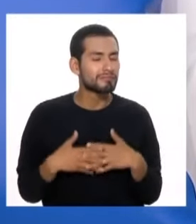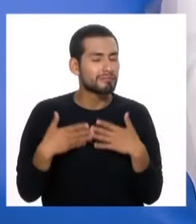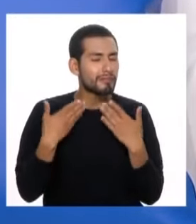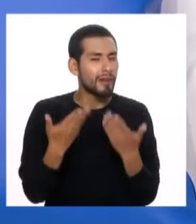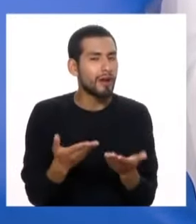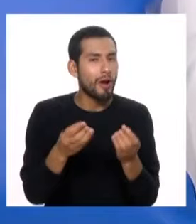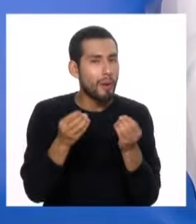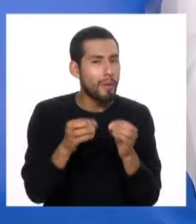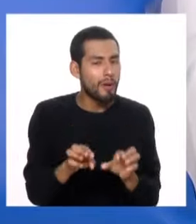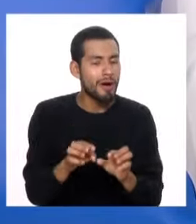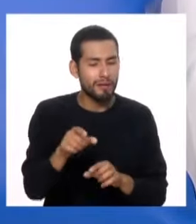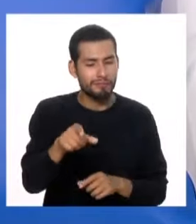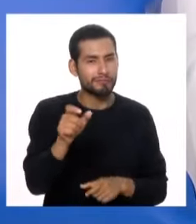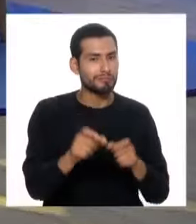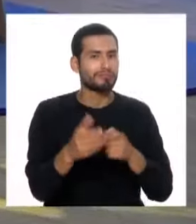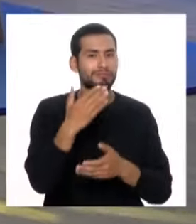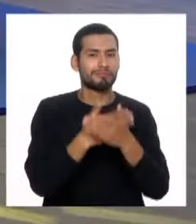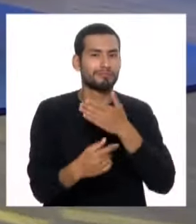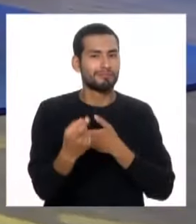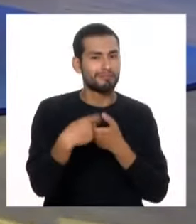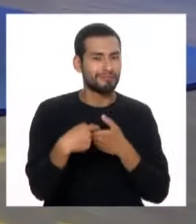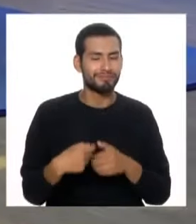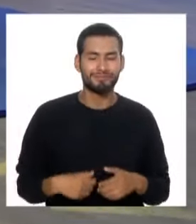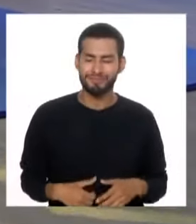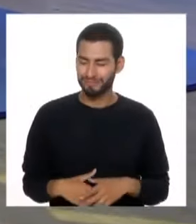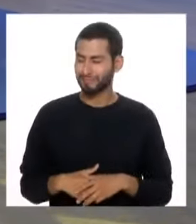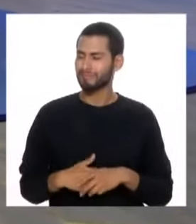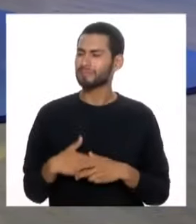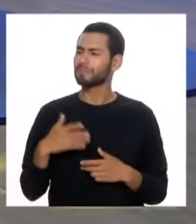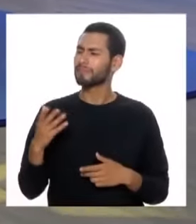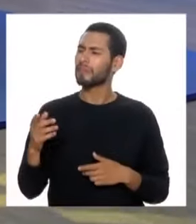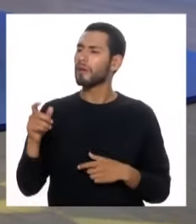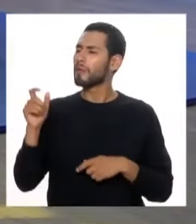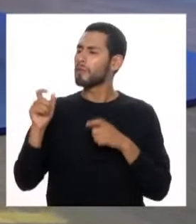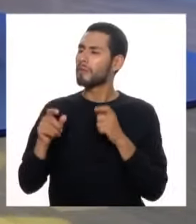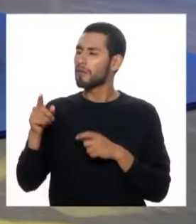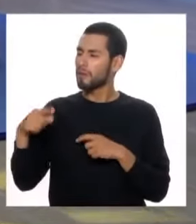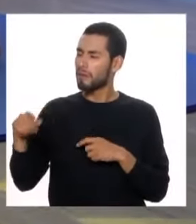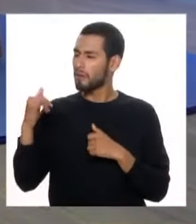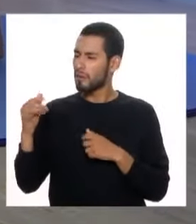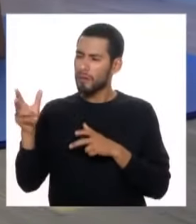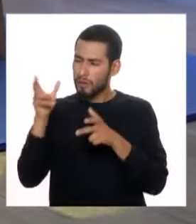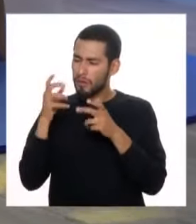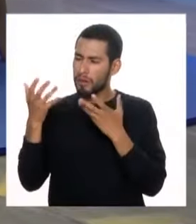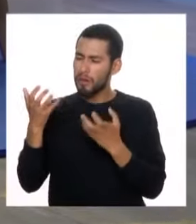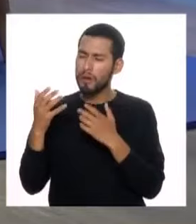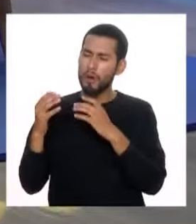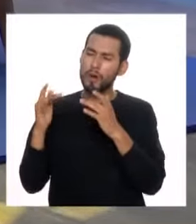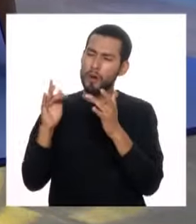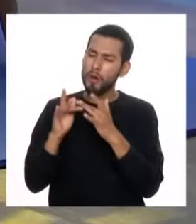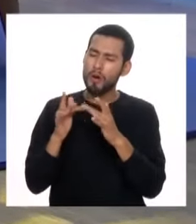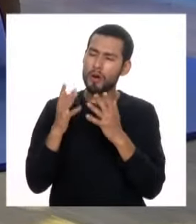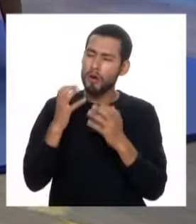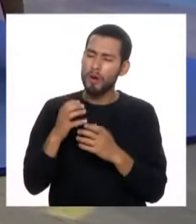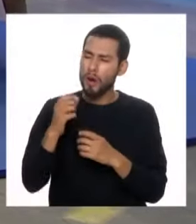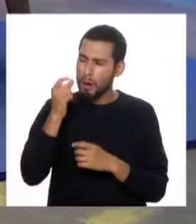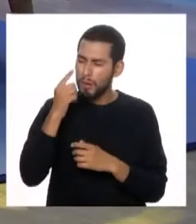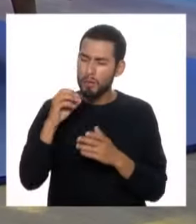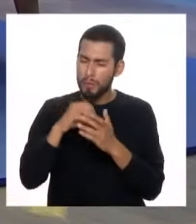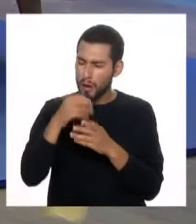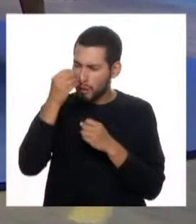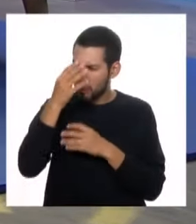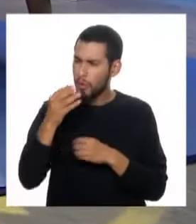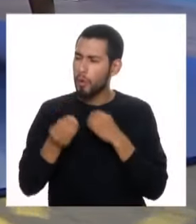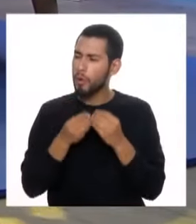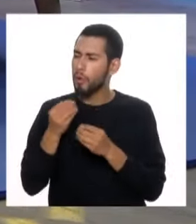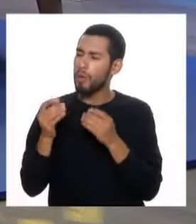esa oportunidad, como siempre decimos, ¿no? Y doctor, para las personas que de repente nos están escuchando y se quieren comunicar, quieren tener un poquito más de información,